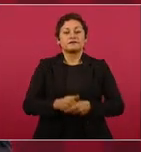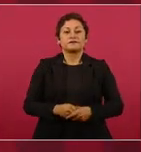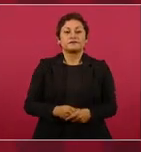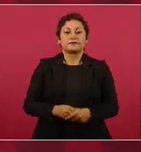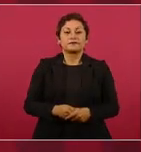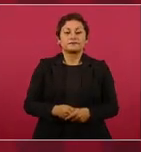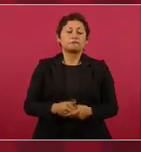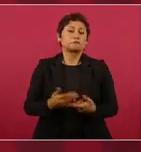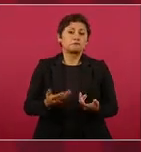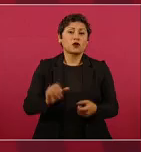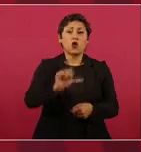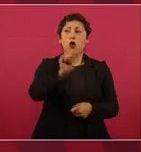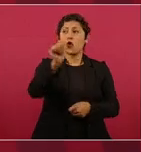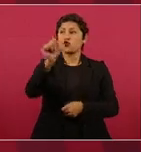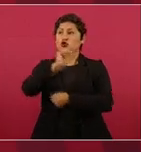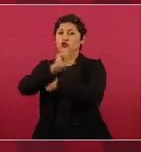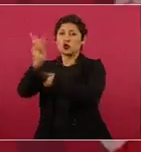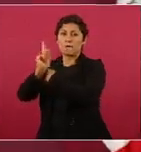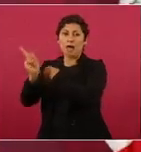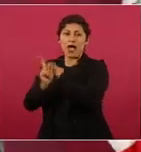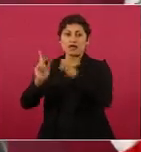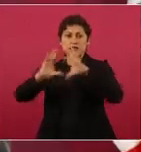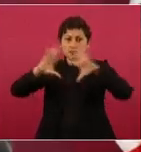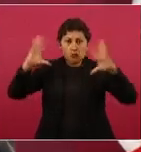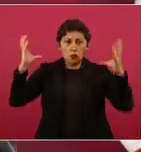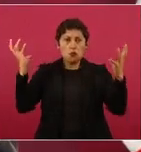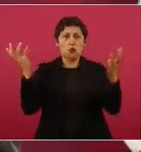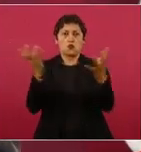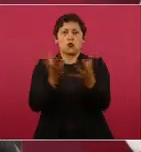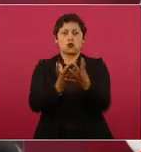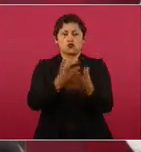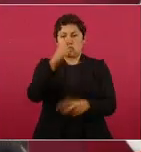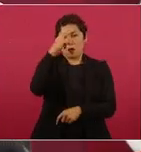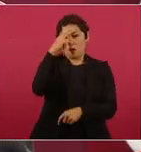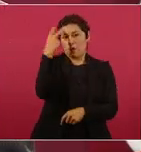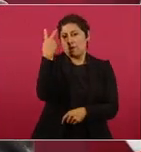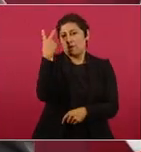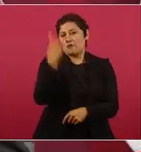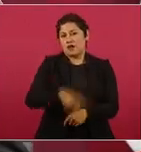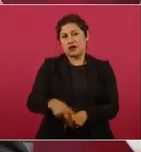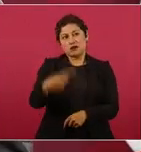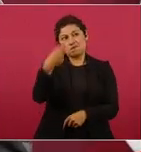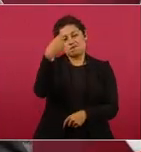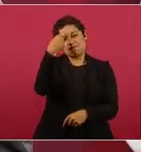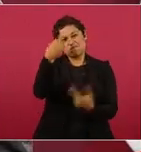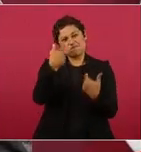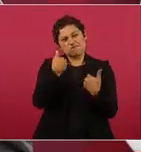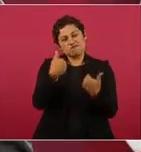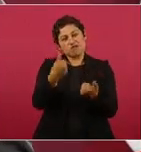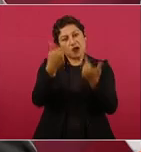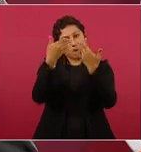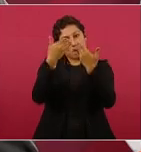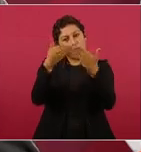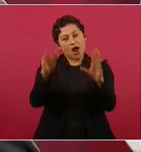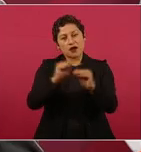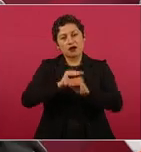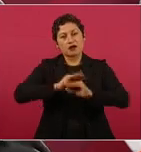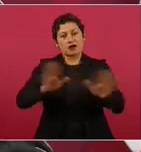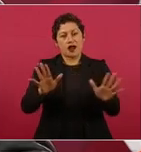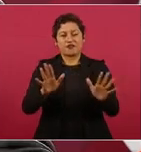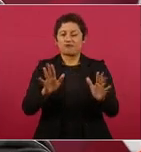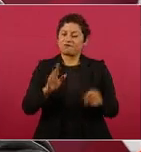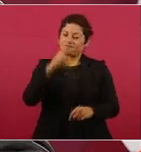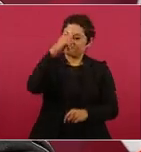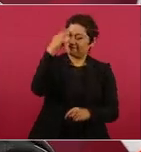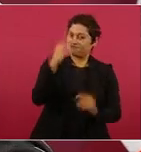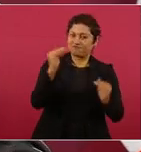los países del mundo en cuanto a conciencia política de